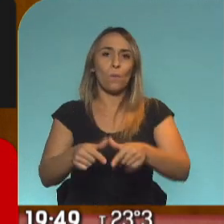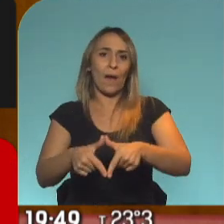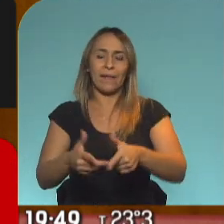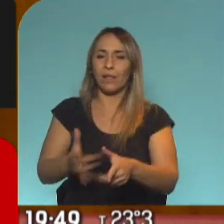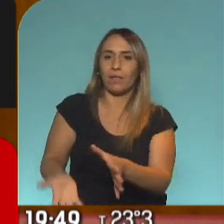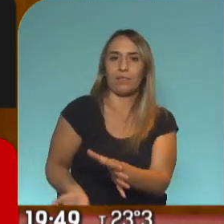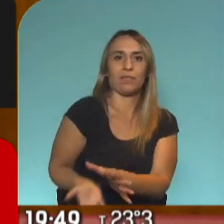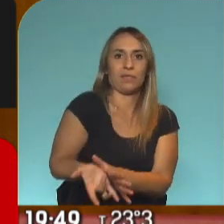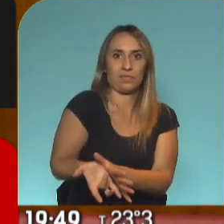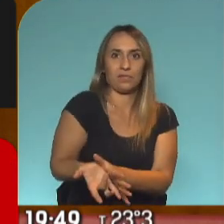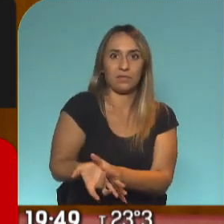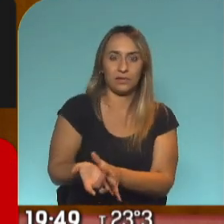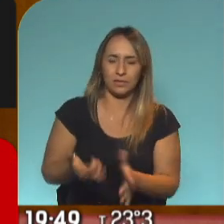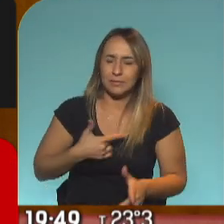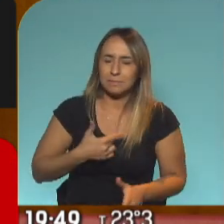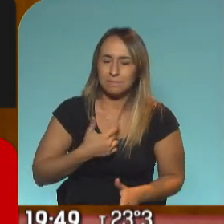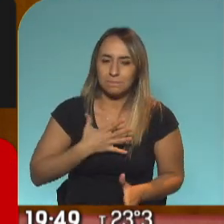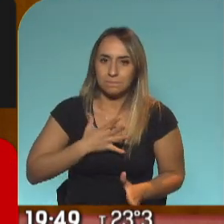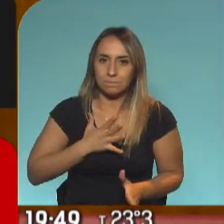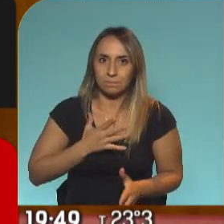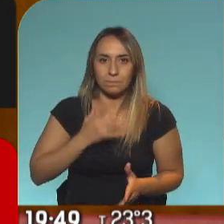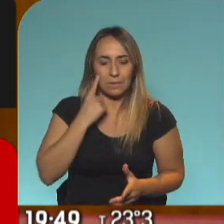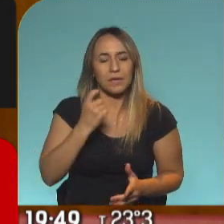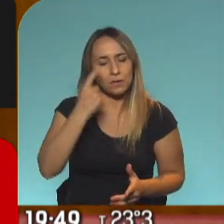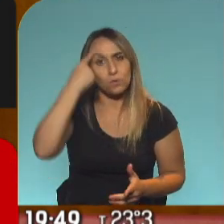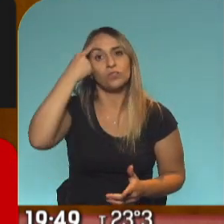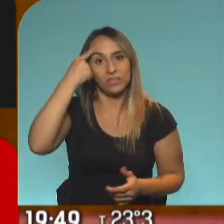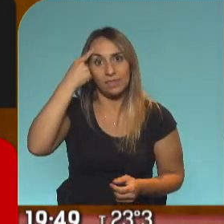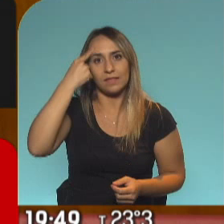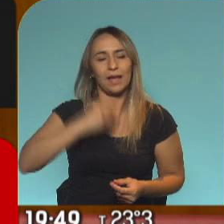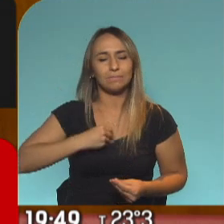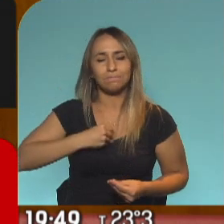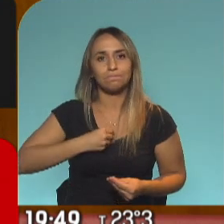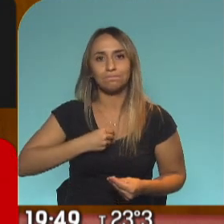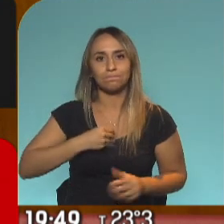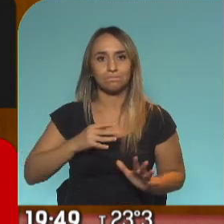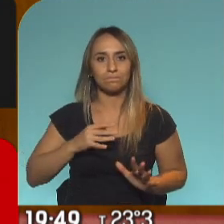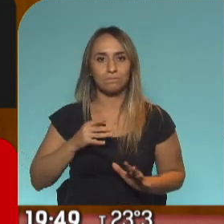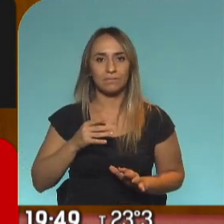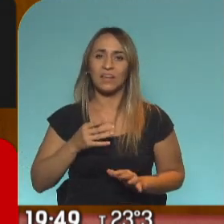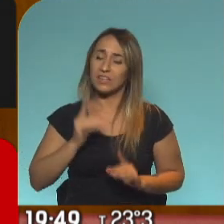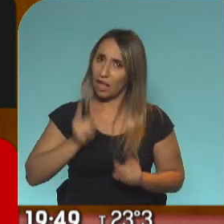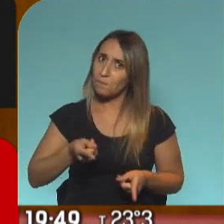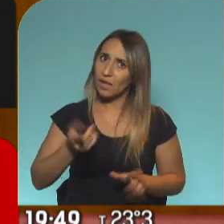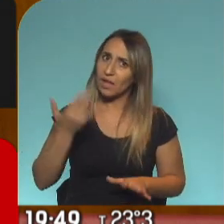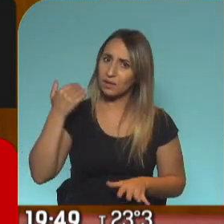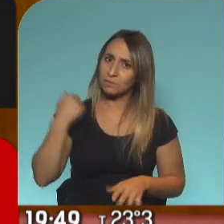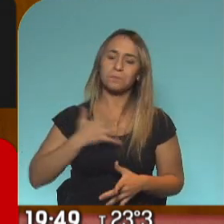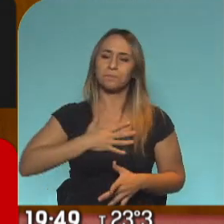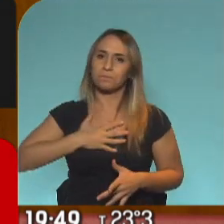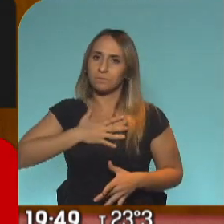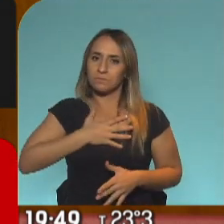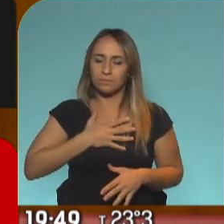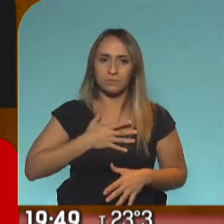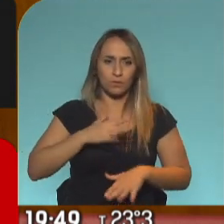recién ahí pude ser consciente. Y también, al principio me sentí responsable,